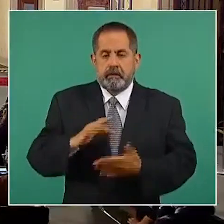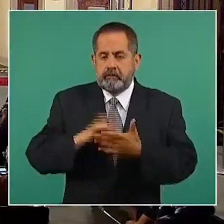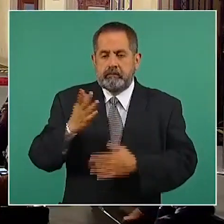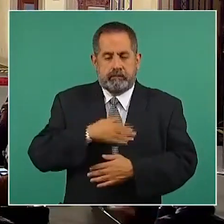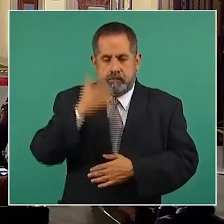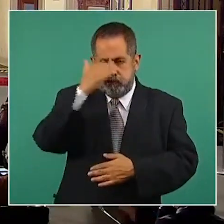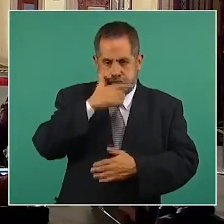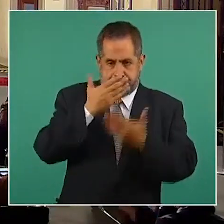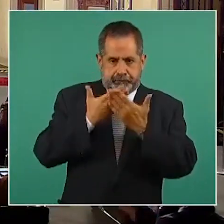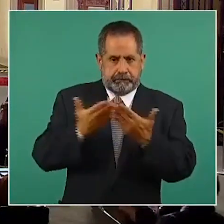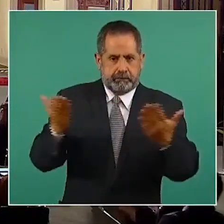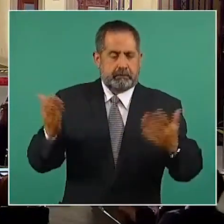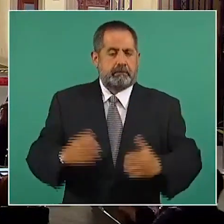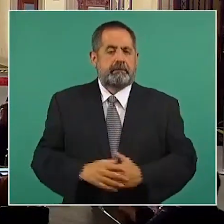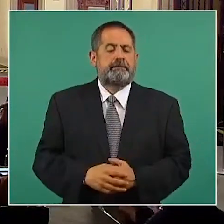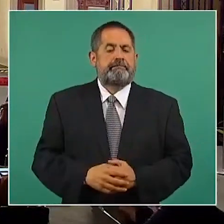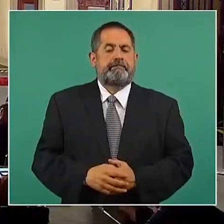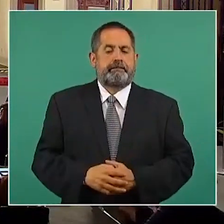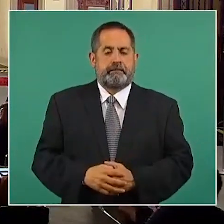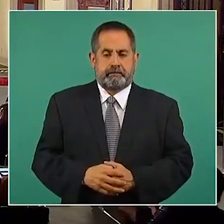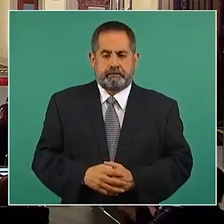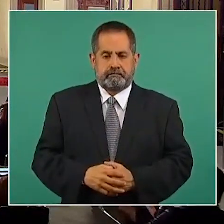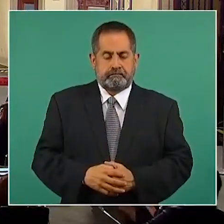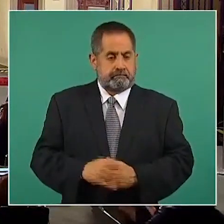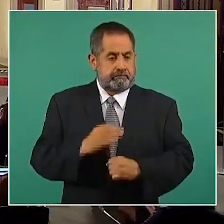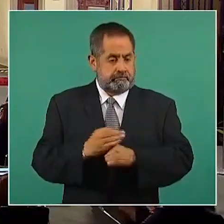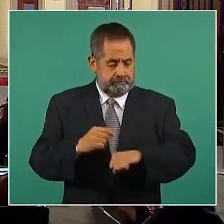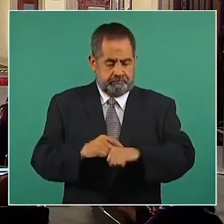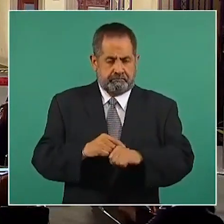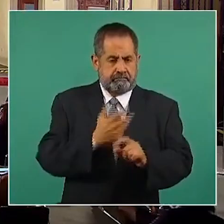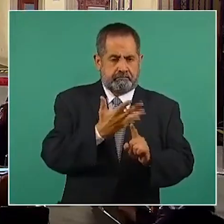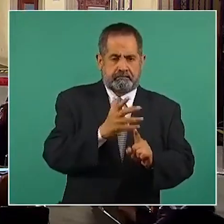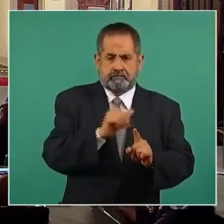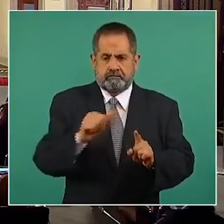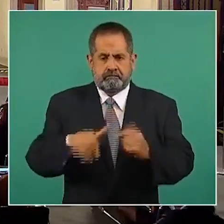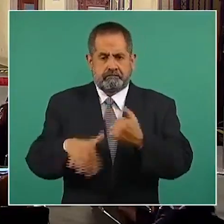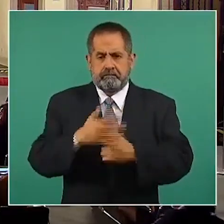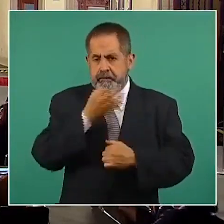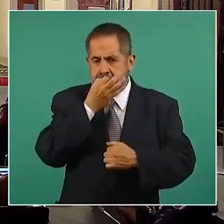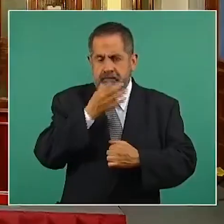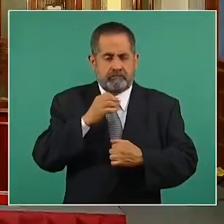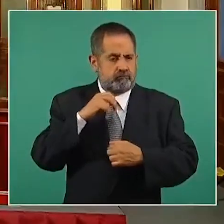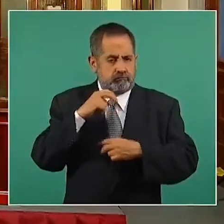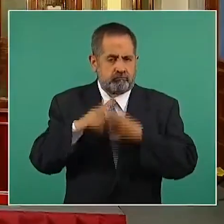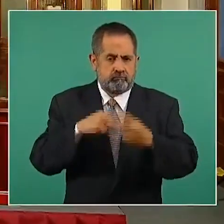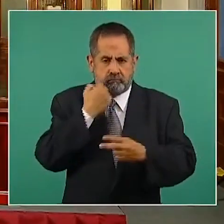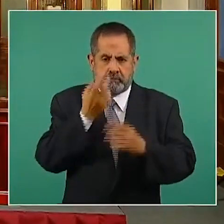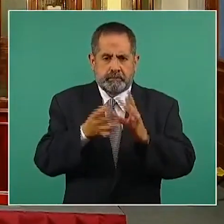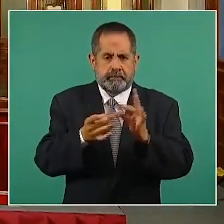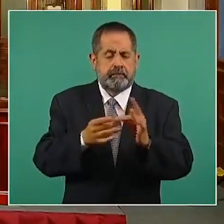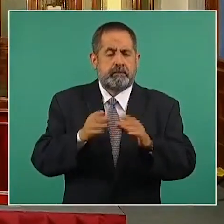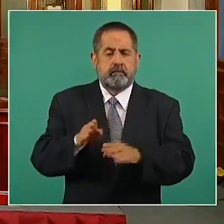noches. Voy a describir en los siguientes 10 a 15 minutos la respuesta de la